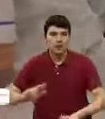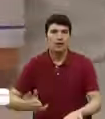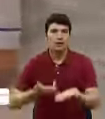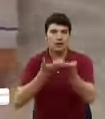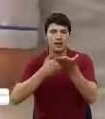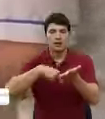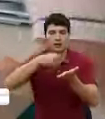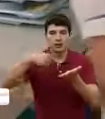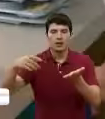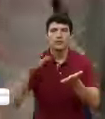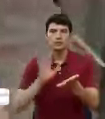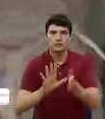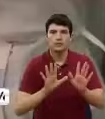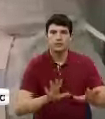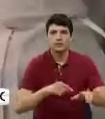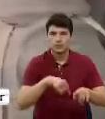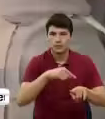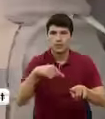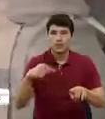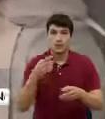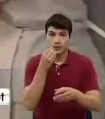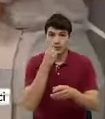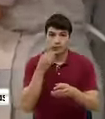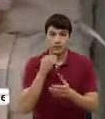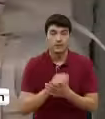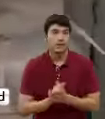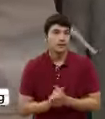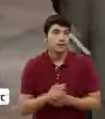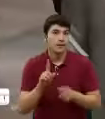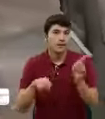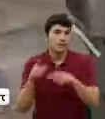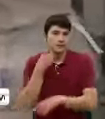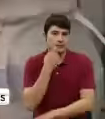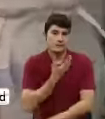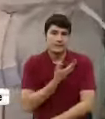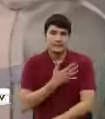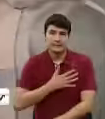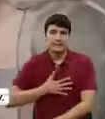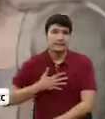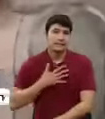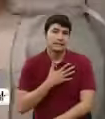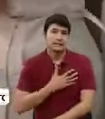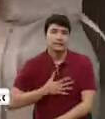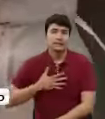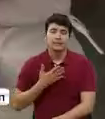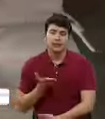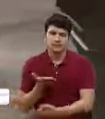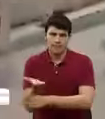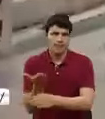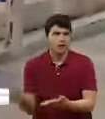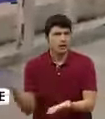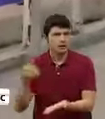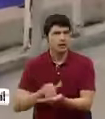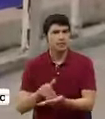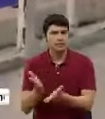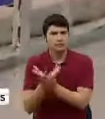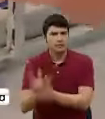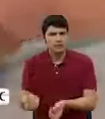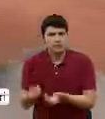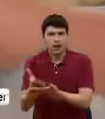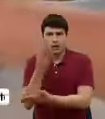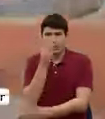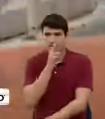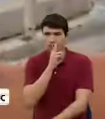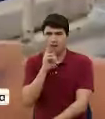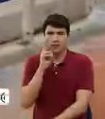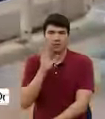contrato que venía suspendido. Así, muchos padres de familia mostraron su malestar exigiendo hacer reapertura de la alimentación para los niños y jóvenes